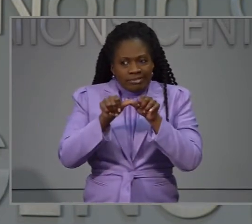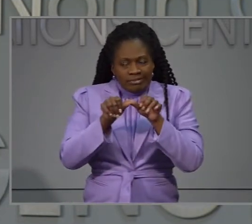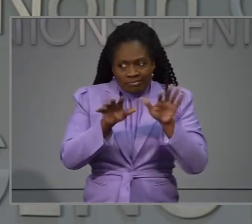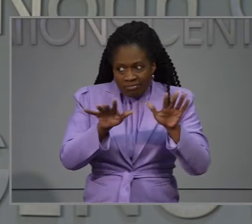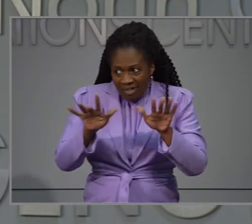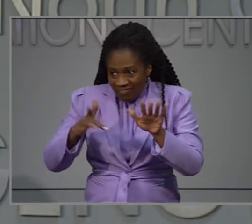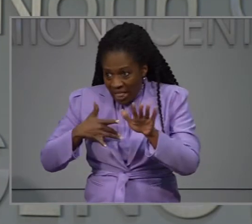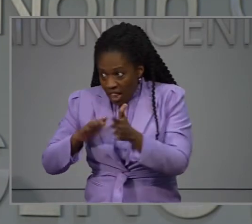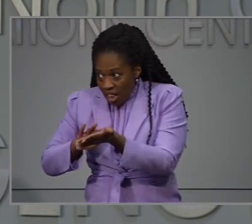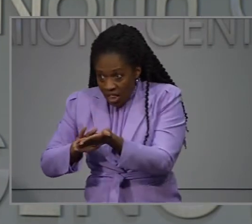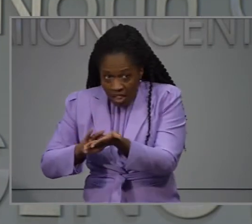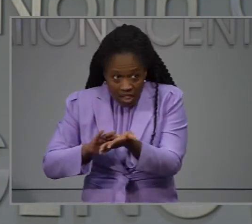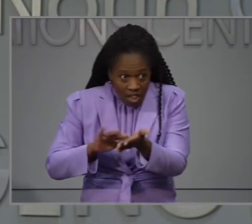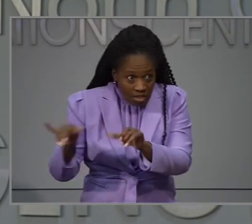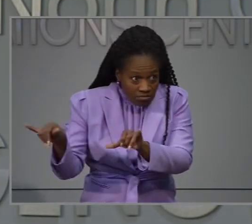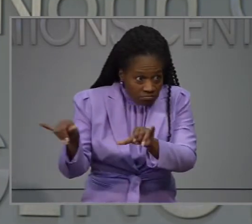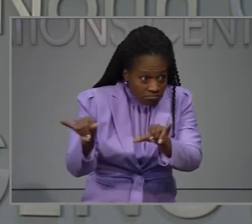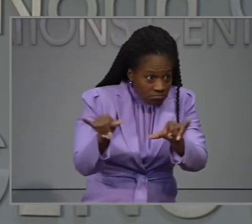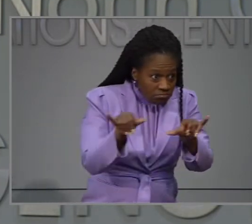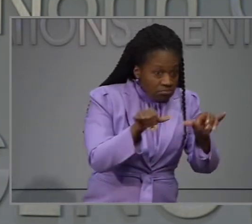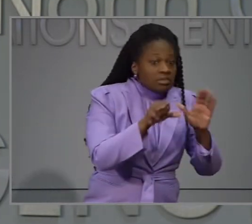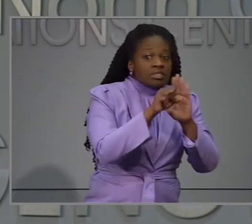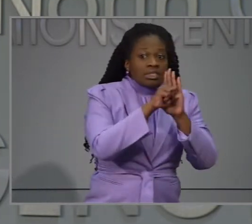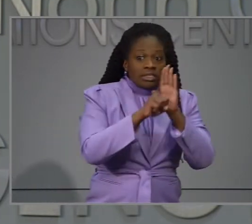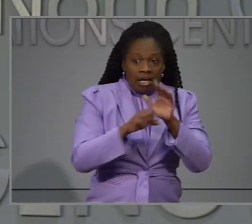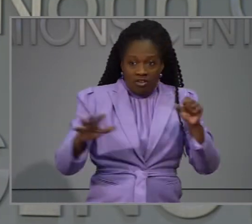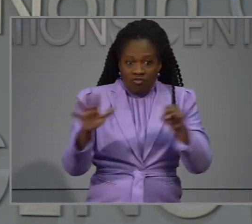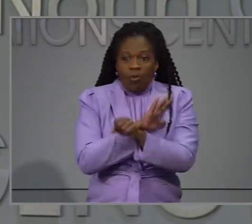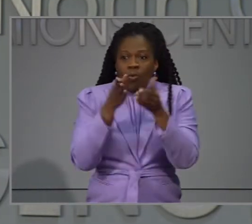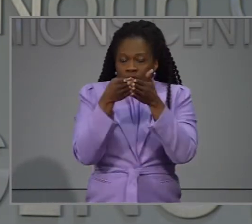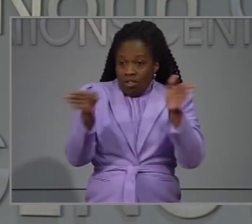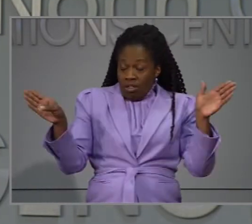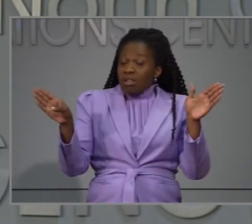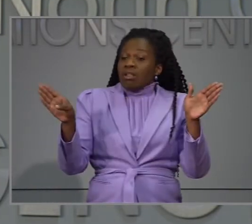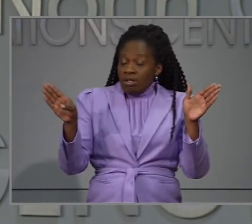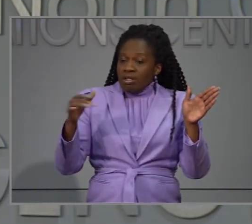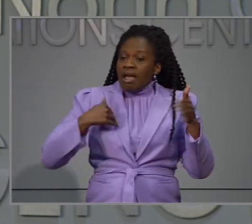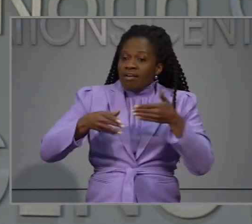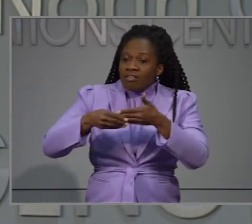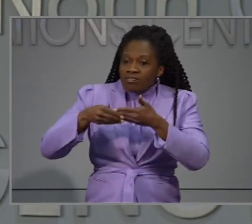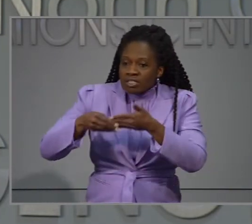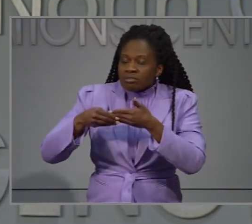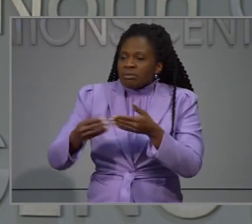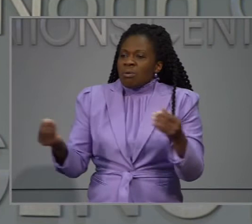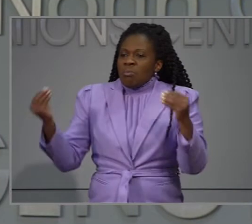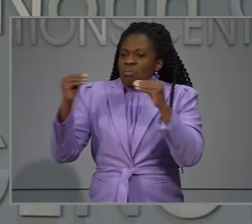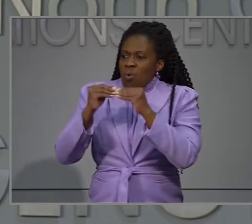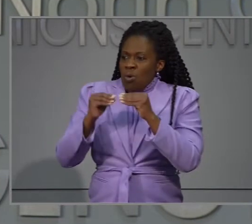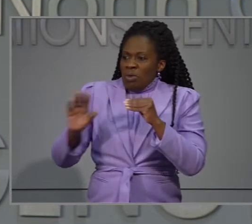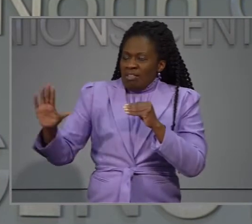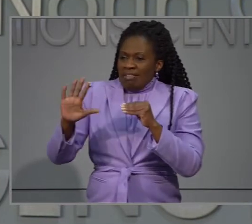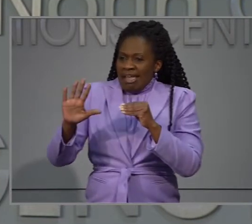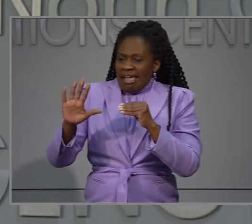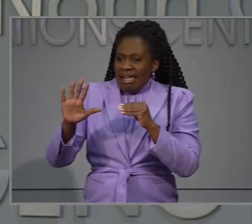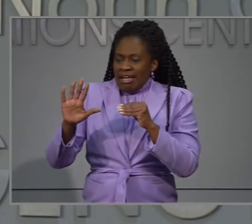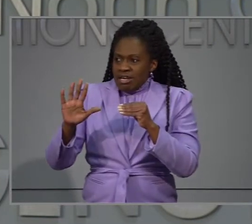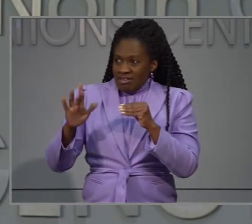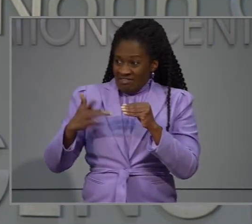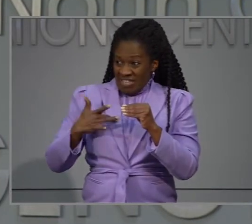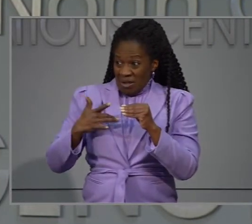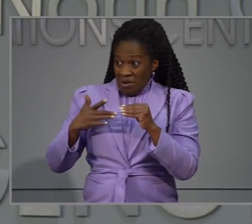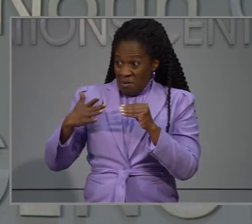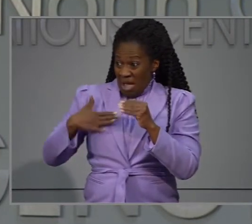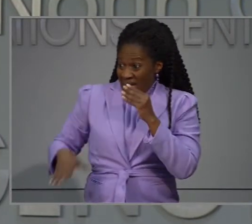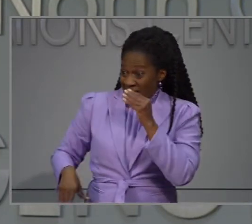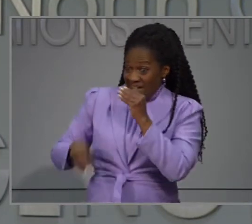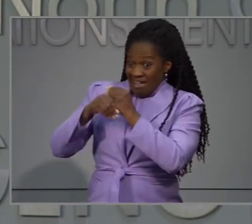todo esto a nivel estatal y también una base y también continuar teniendo la flexibilidad de hacer más con